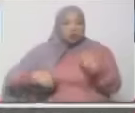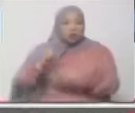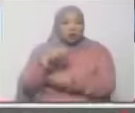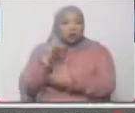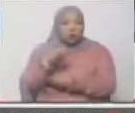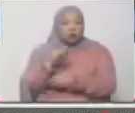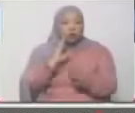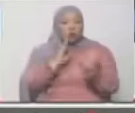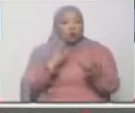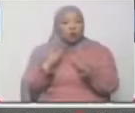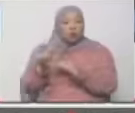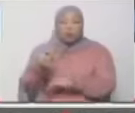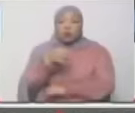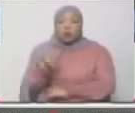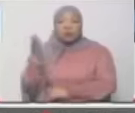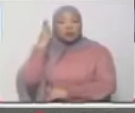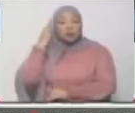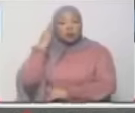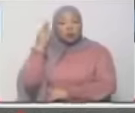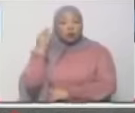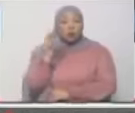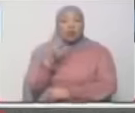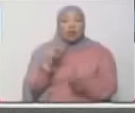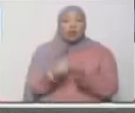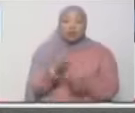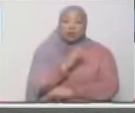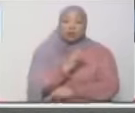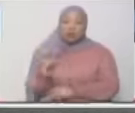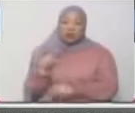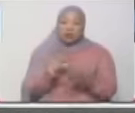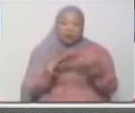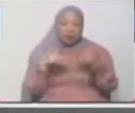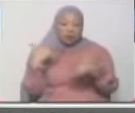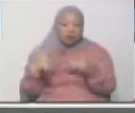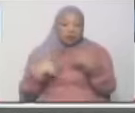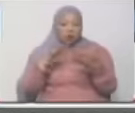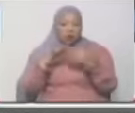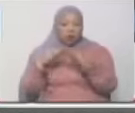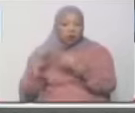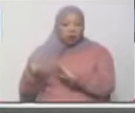Ahora tenemos algo más de 3.500 comunas.